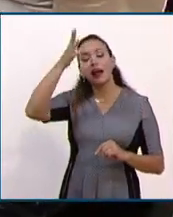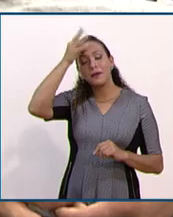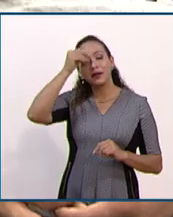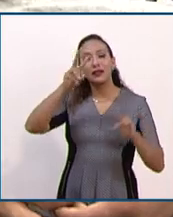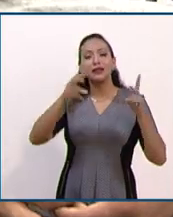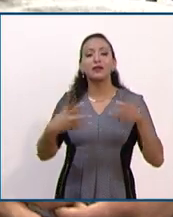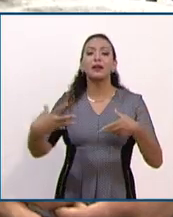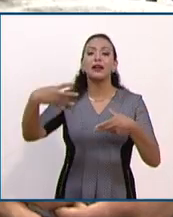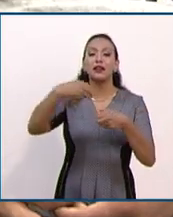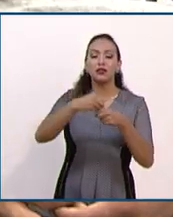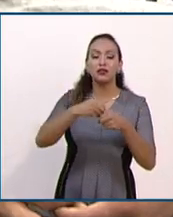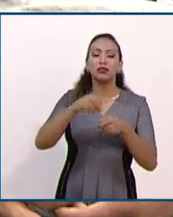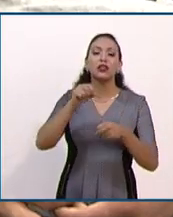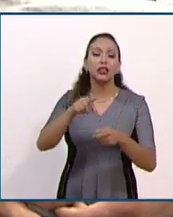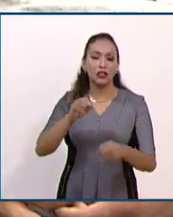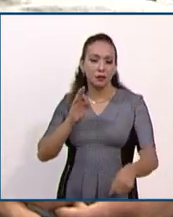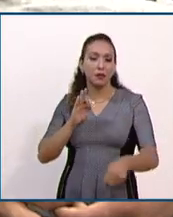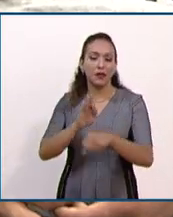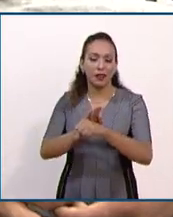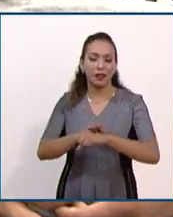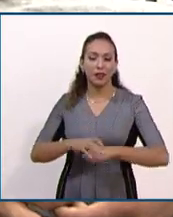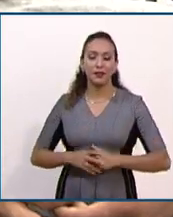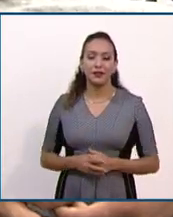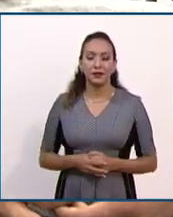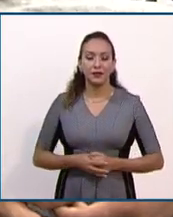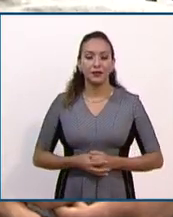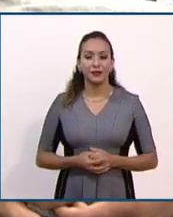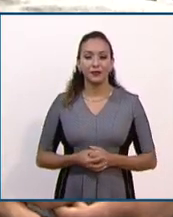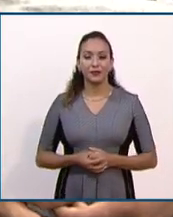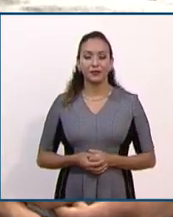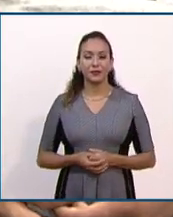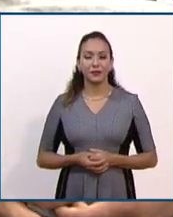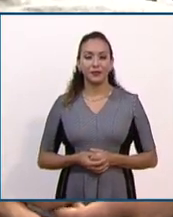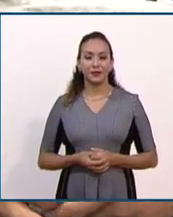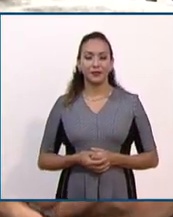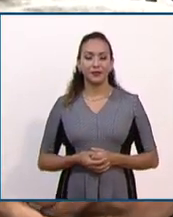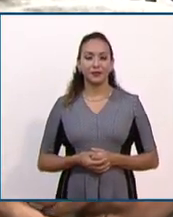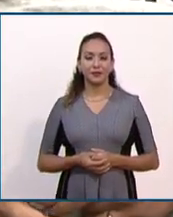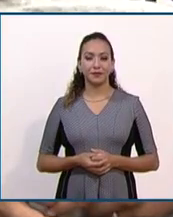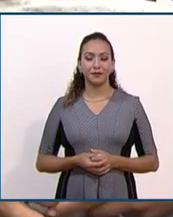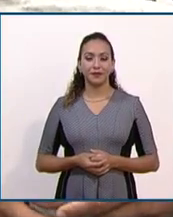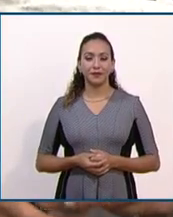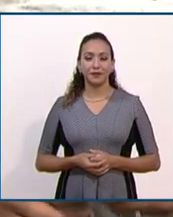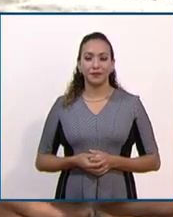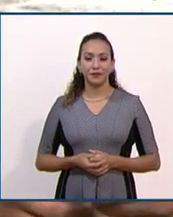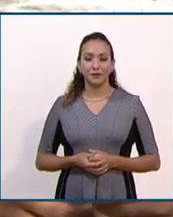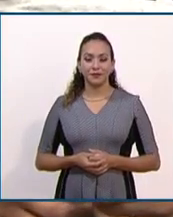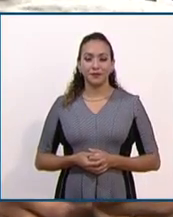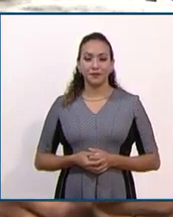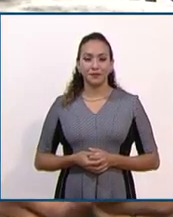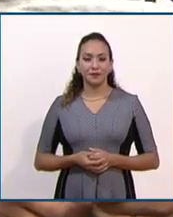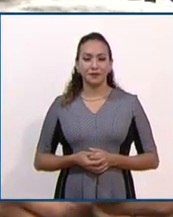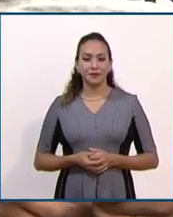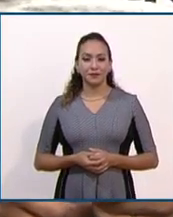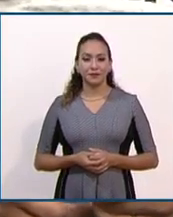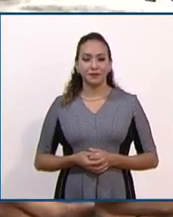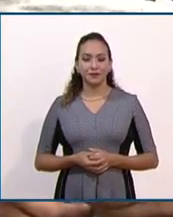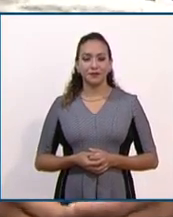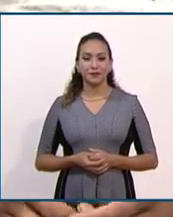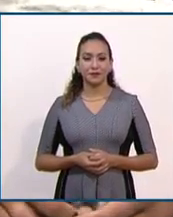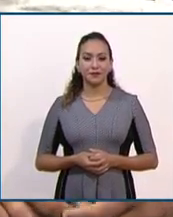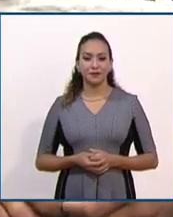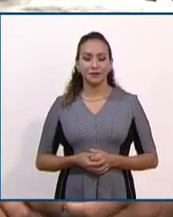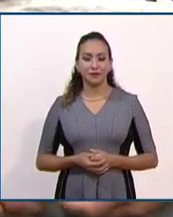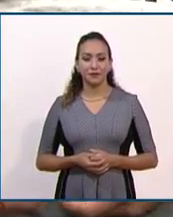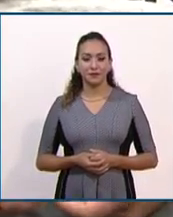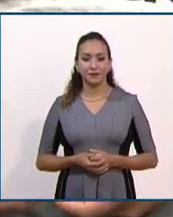derecho. Aquí en el instituto te pueden atender las 24 horas y bueno, puedes incluso investigar